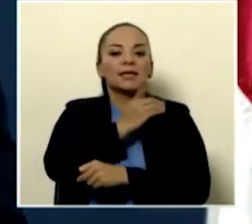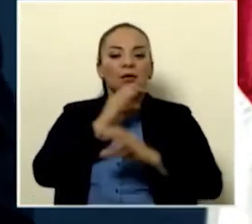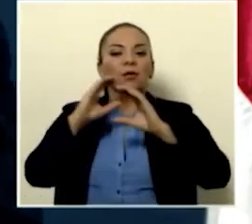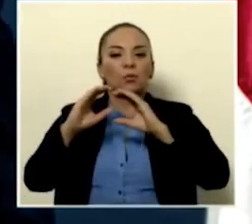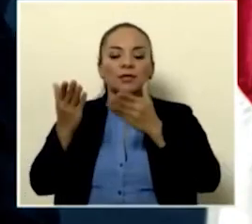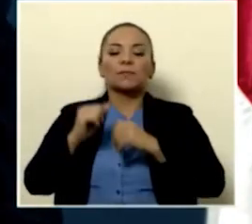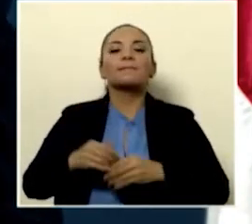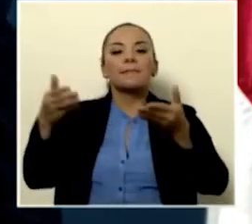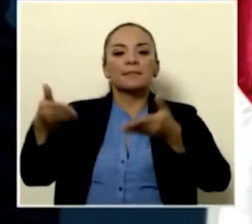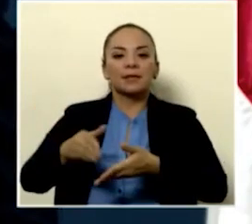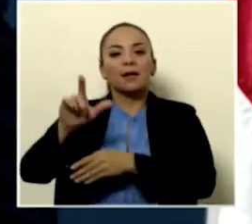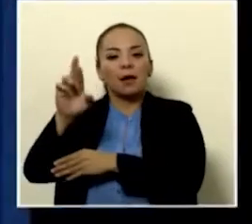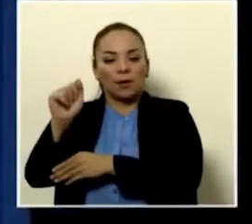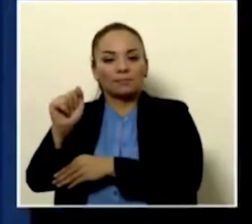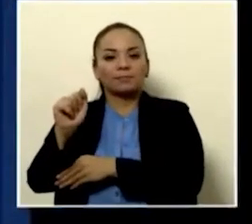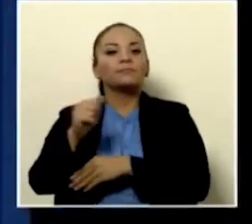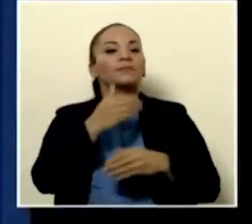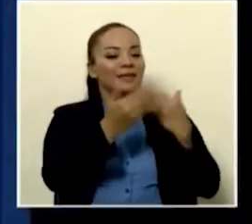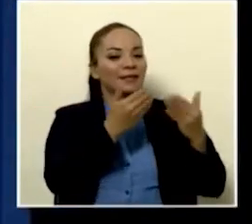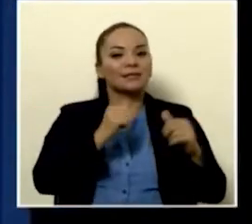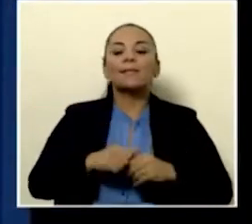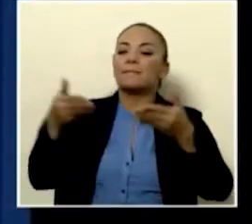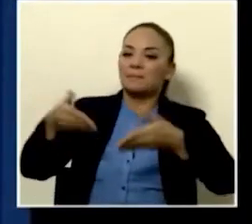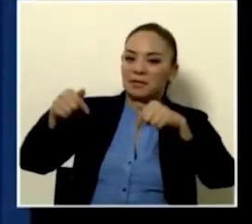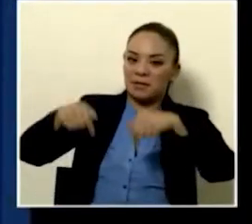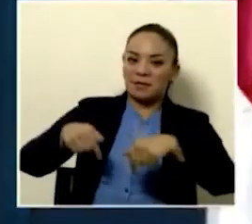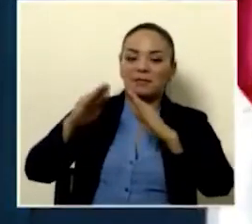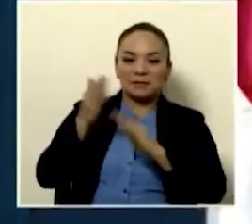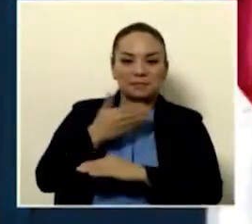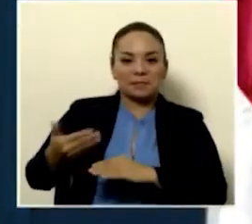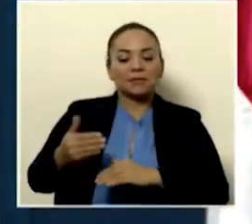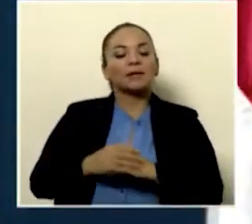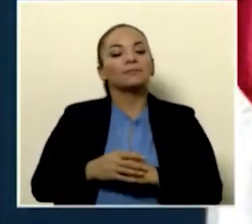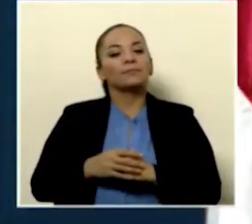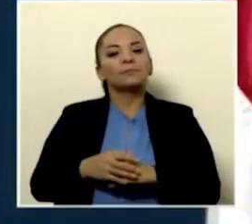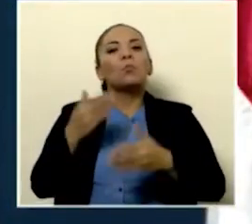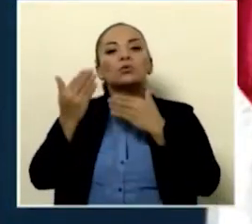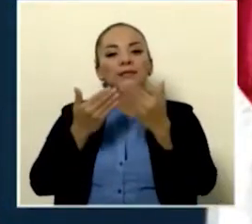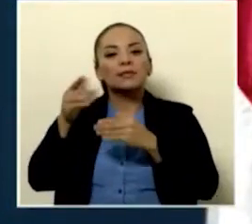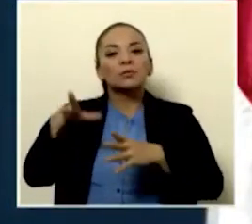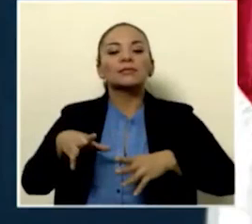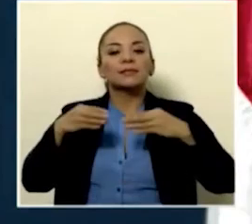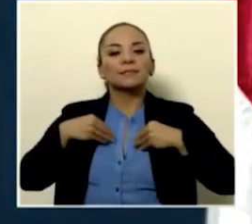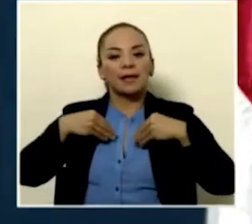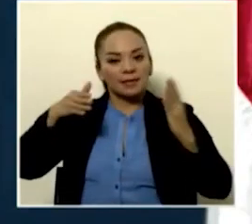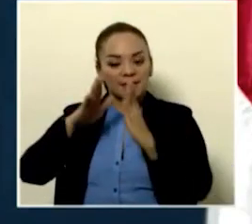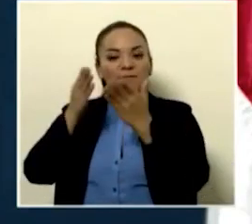comunicación. Bienvenida, doña Laura. Gracias, bienvenida a bordo. Muchas gracias por aceptar el